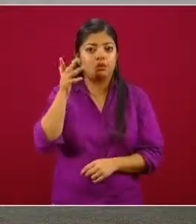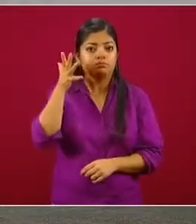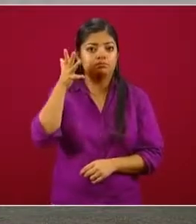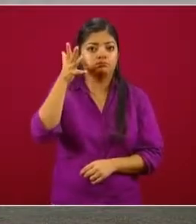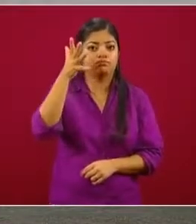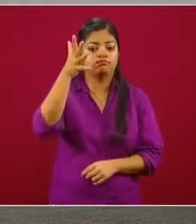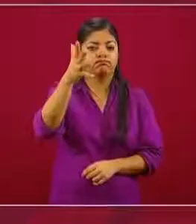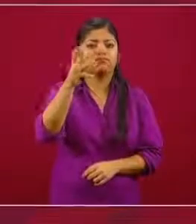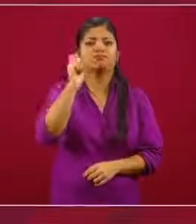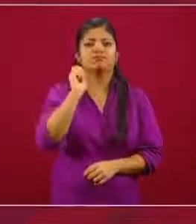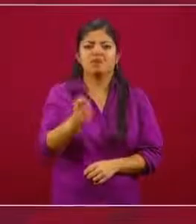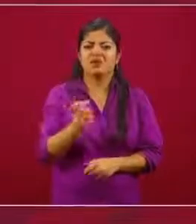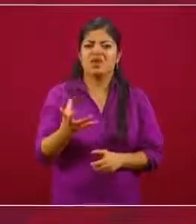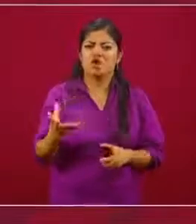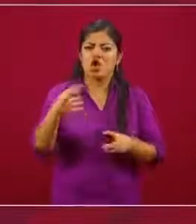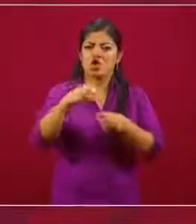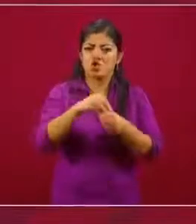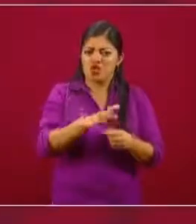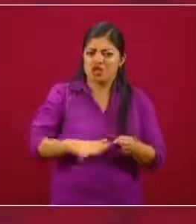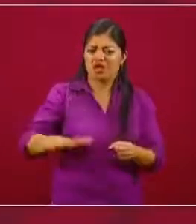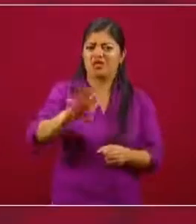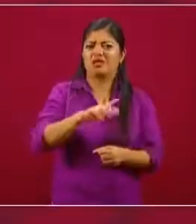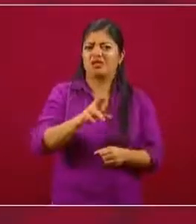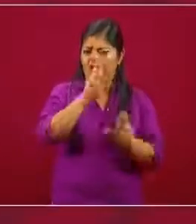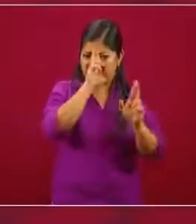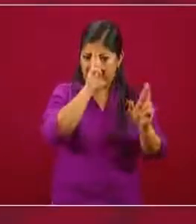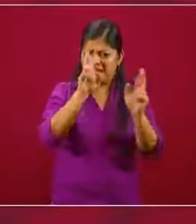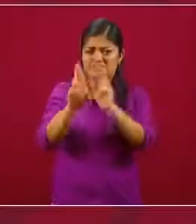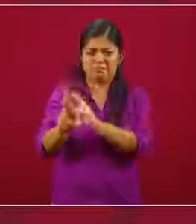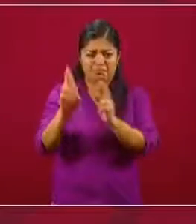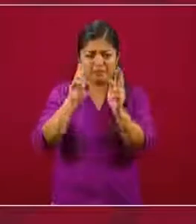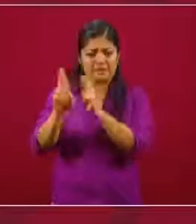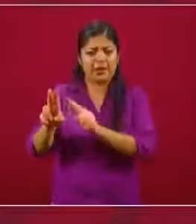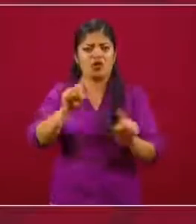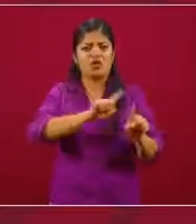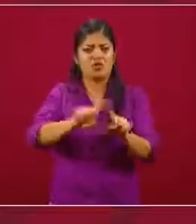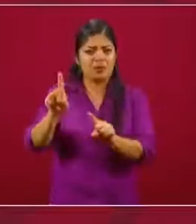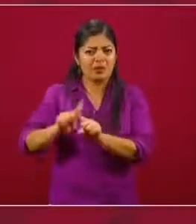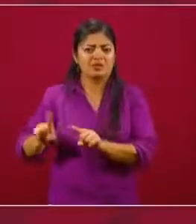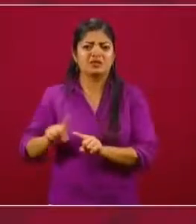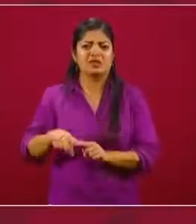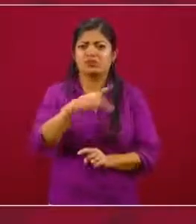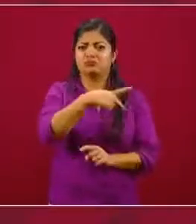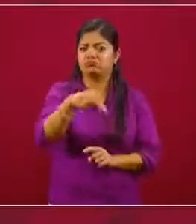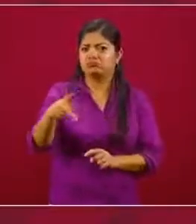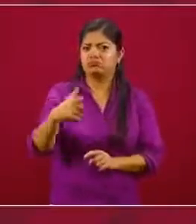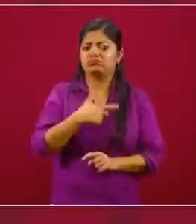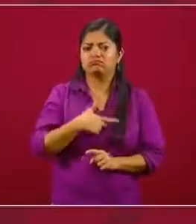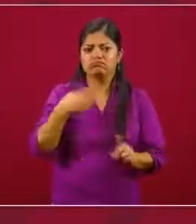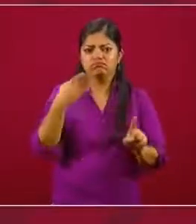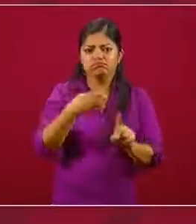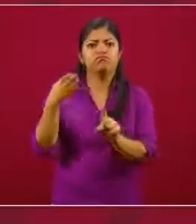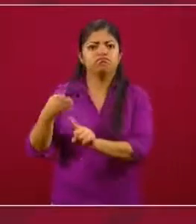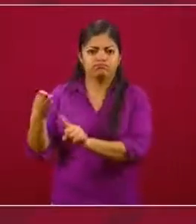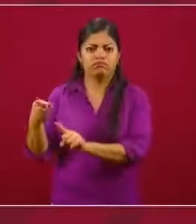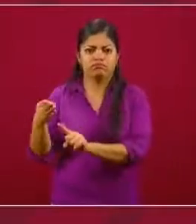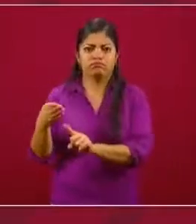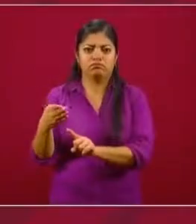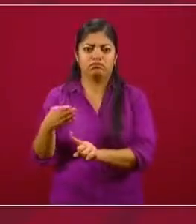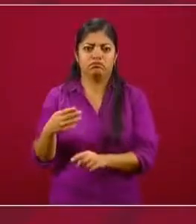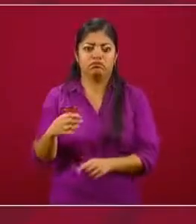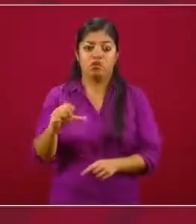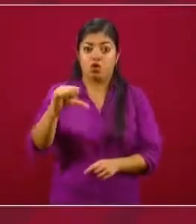una sociedad más incluyente, más respetuosa de la diversidad, de la pluralidad, en este y otros aspectos importantes. Pero